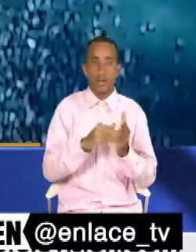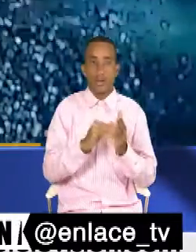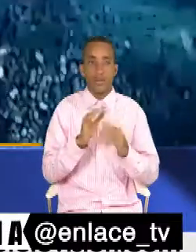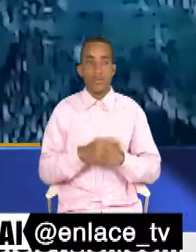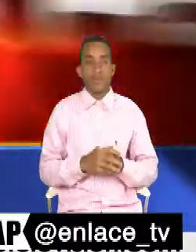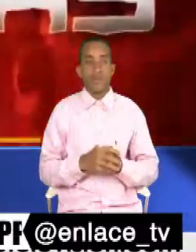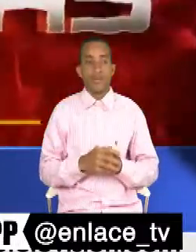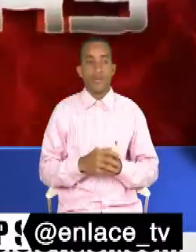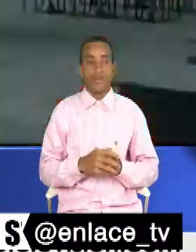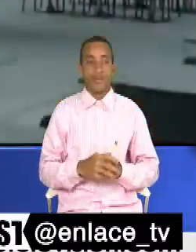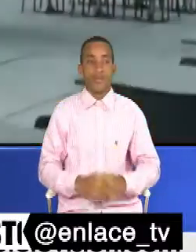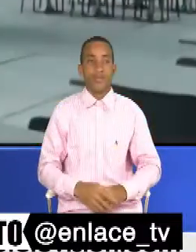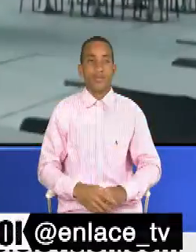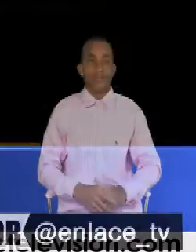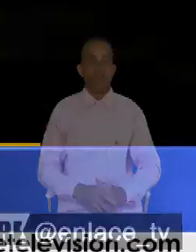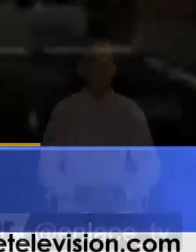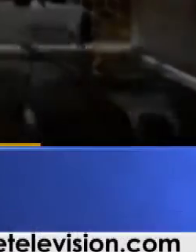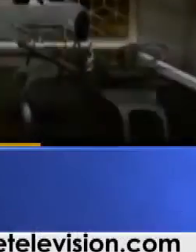Ya regresamos.